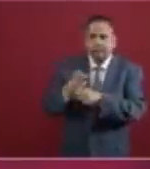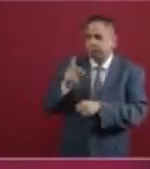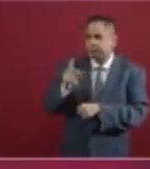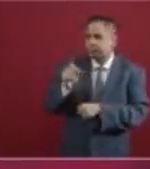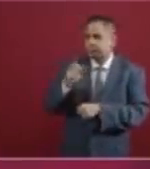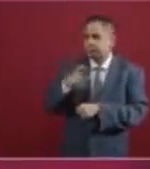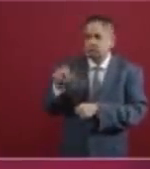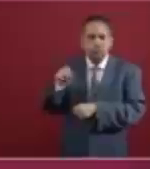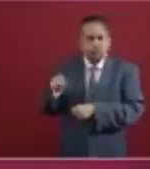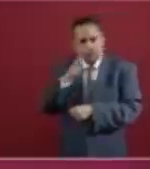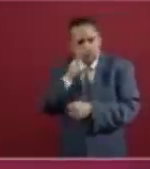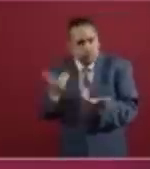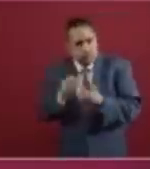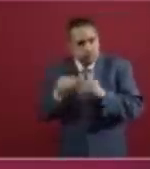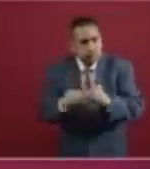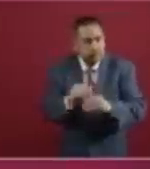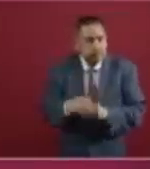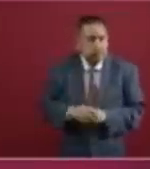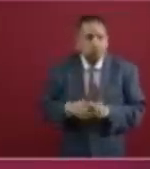Urbano.